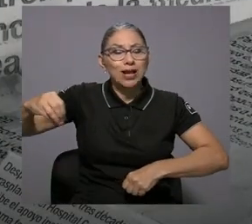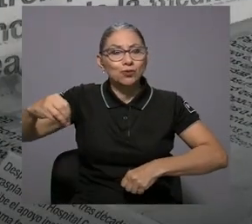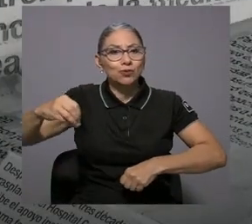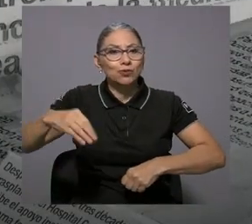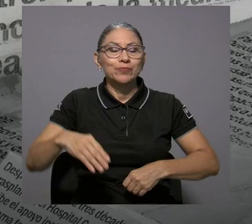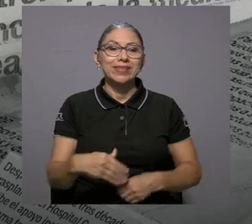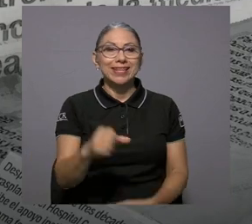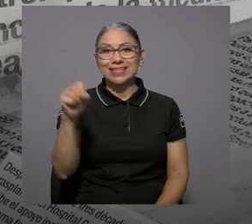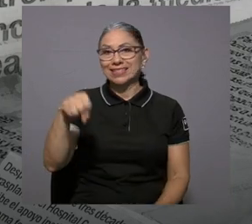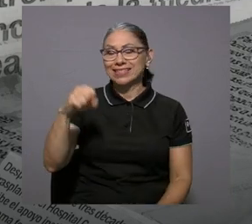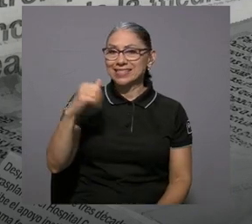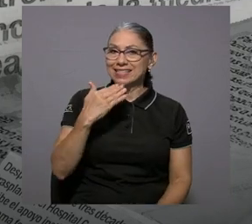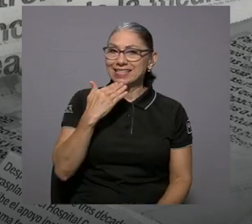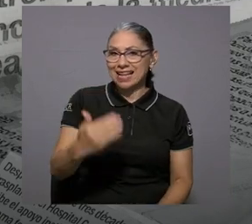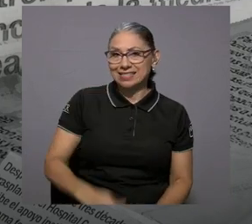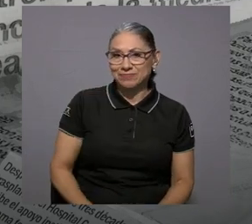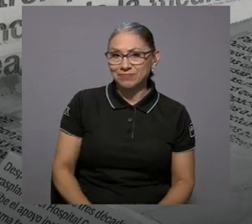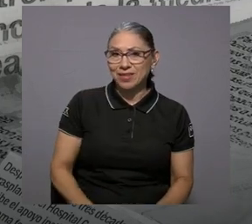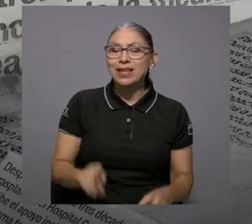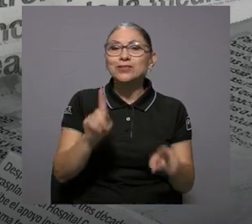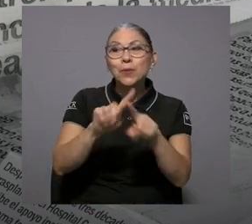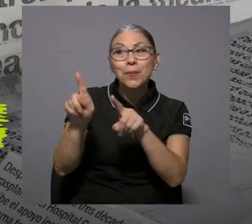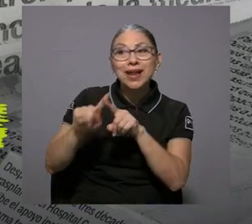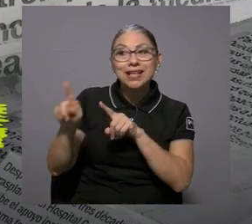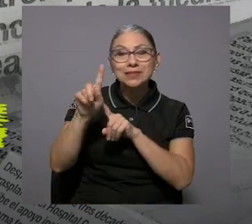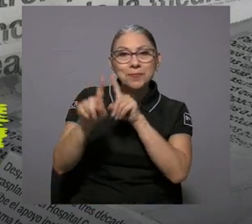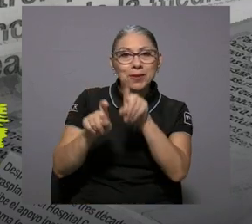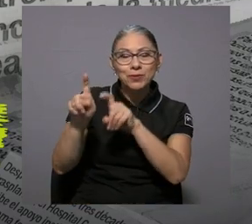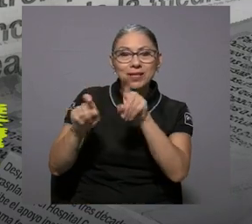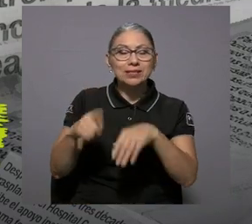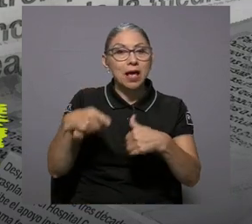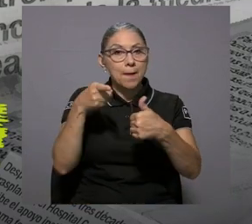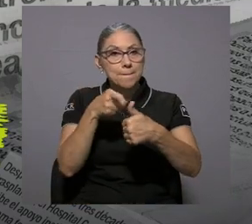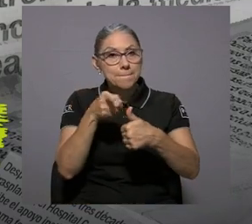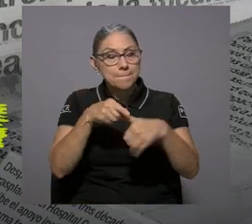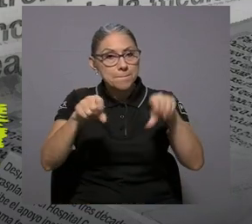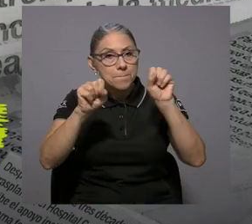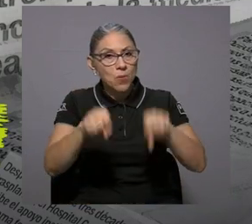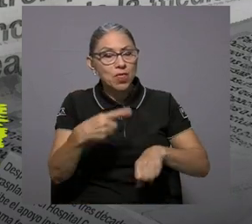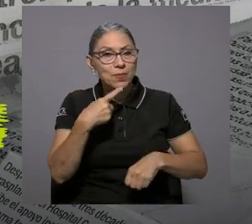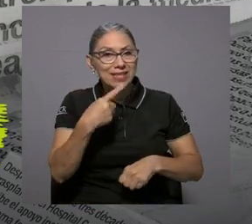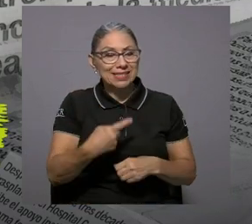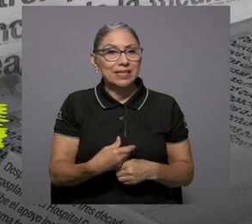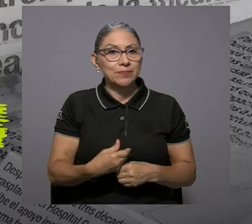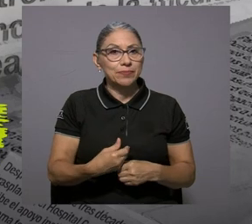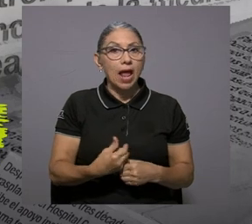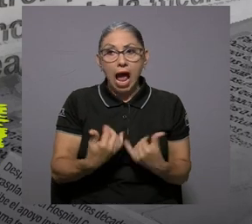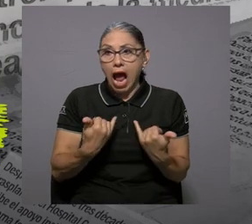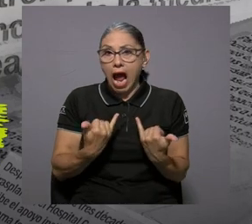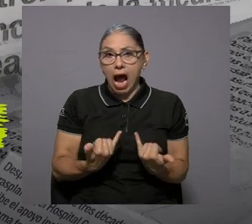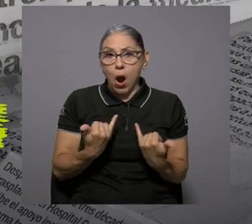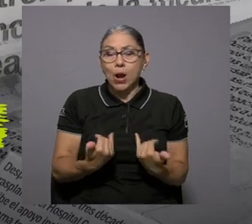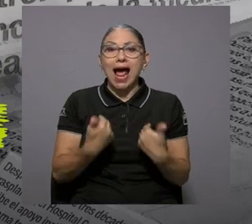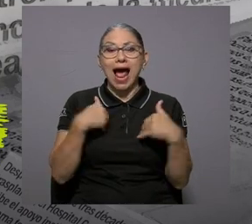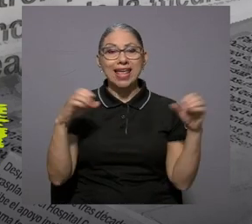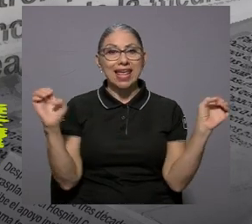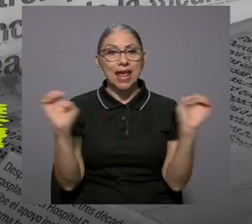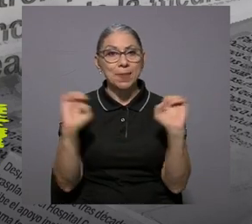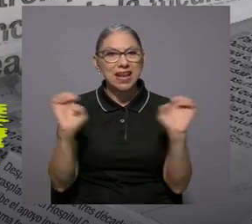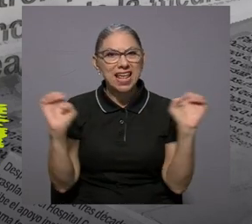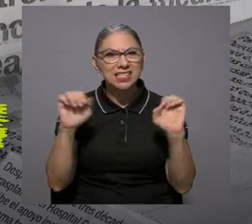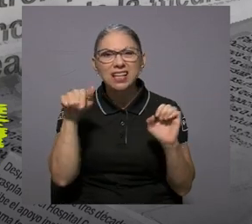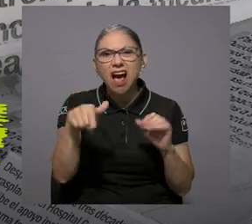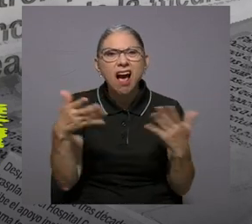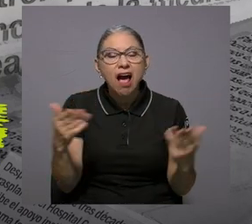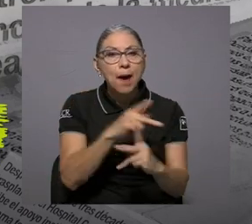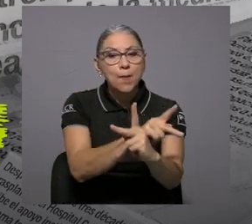gracias. Bueno, son varias preguntas. Primero, podemos decir que hay emergencia de proteger el